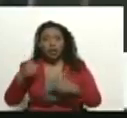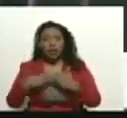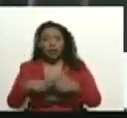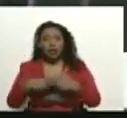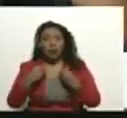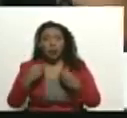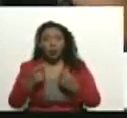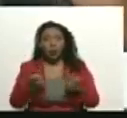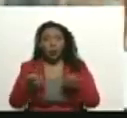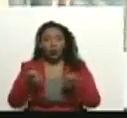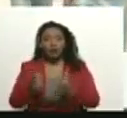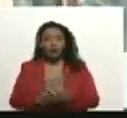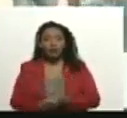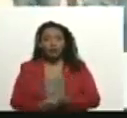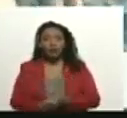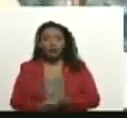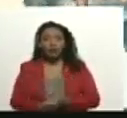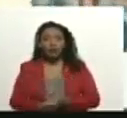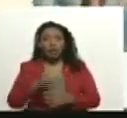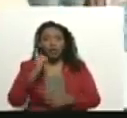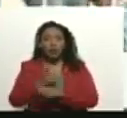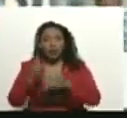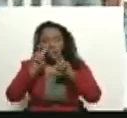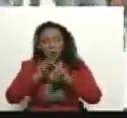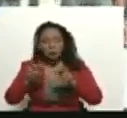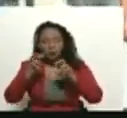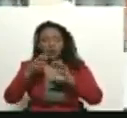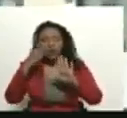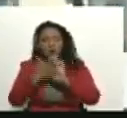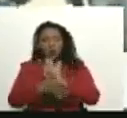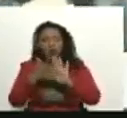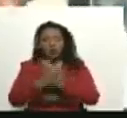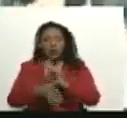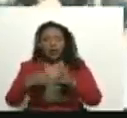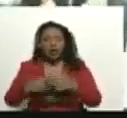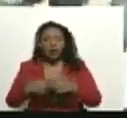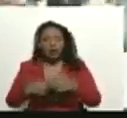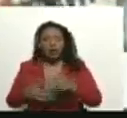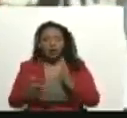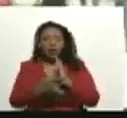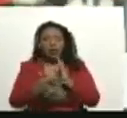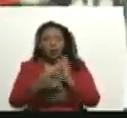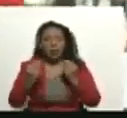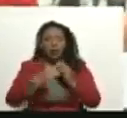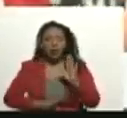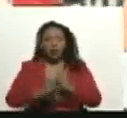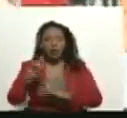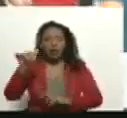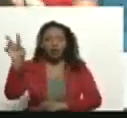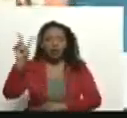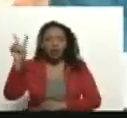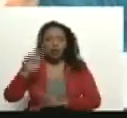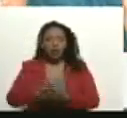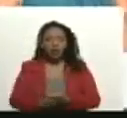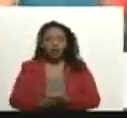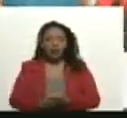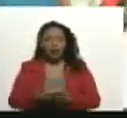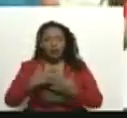para la dominación. La tarea es investigar sobre esta herramienta tecnológica para desarrollarla en Venezuela